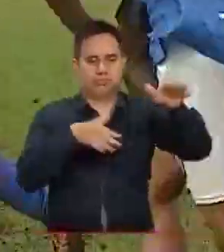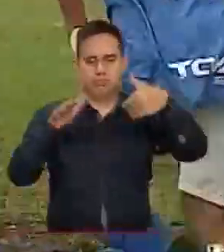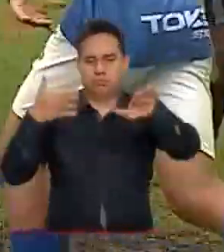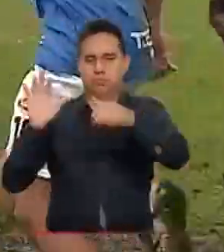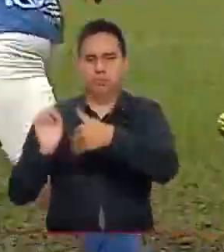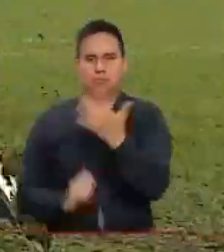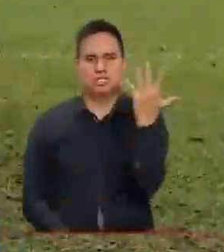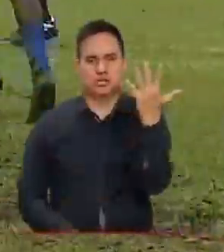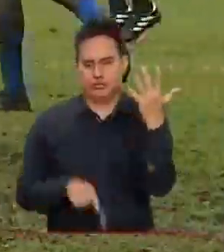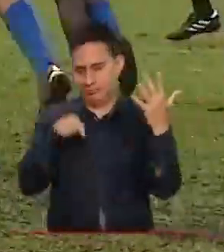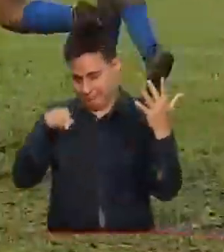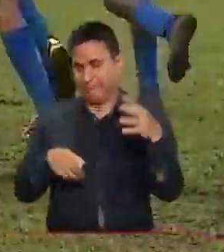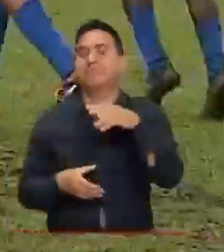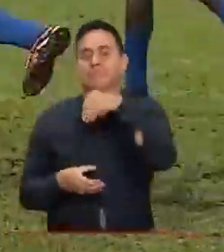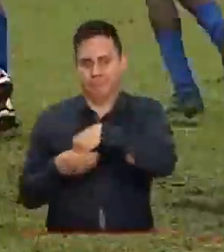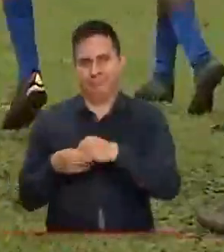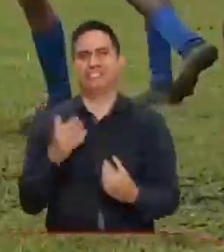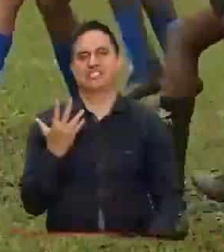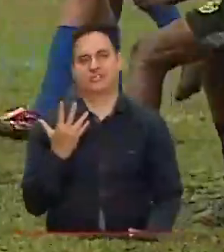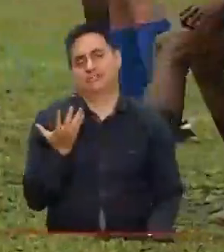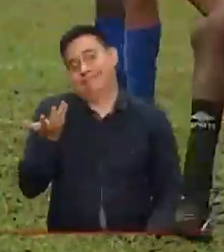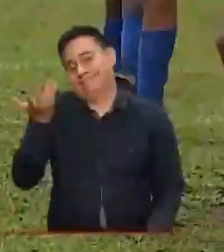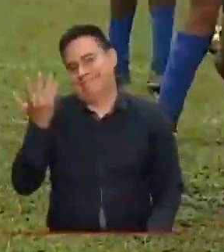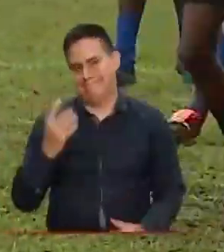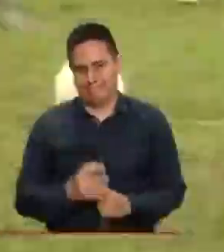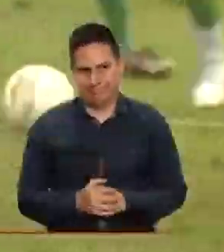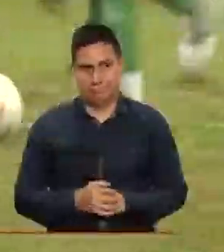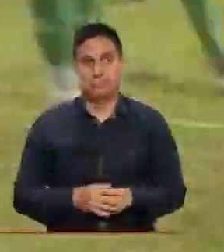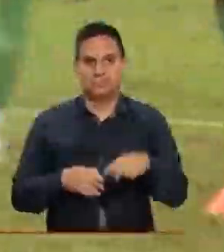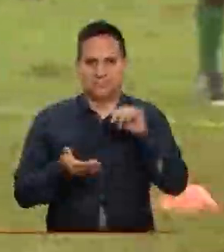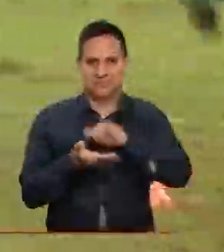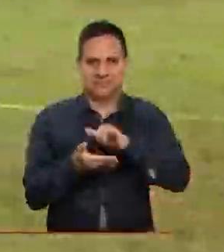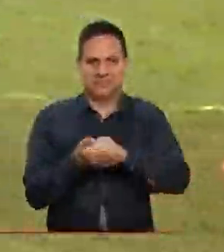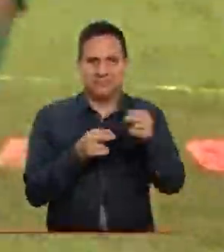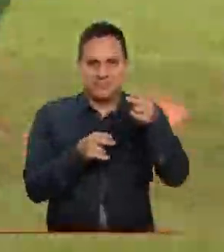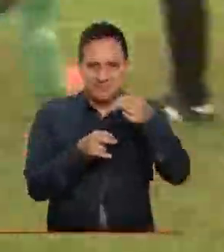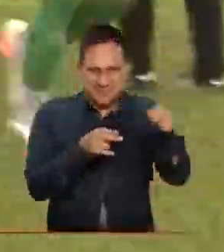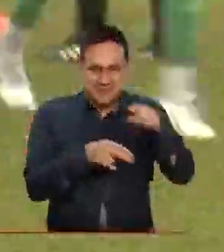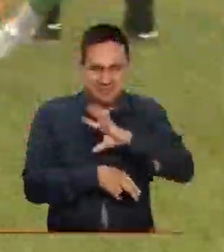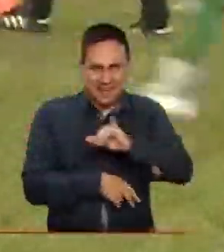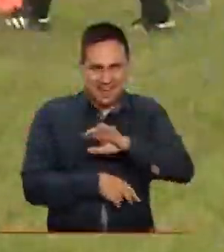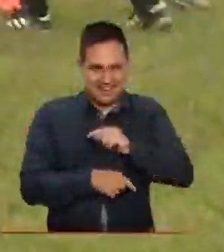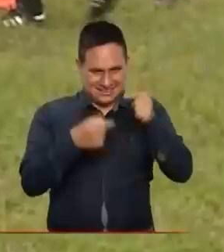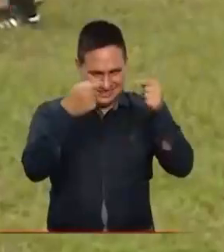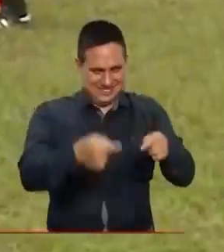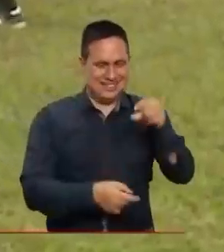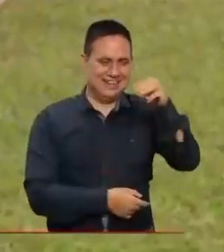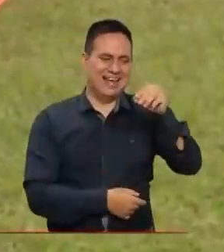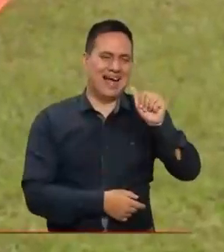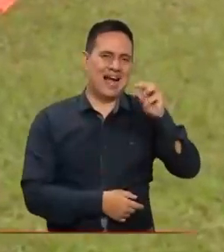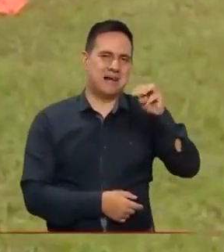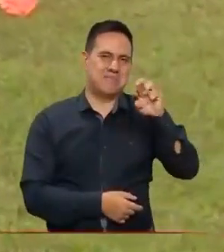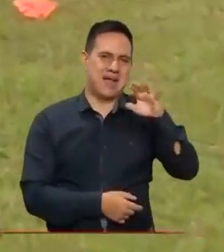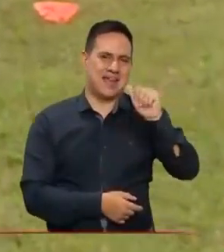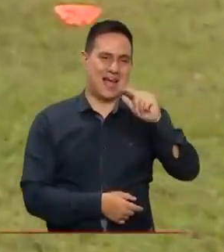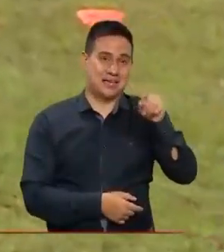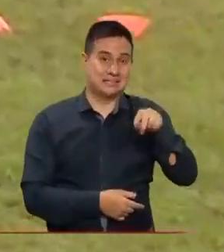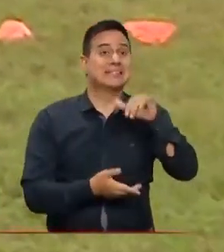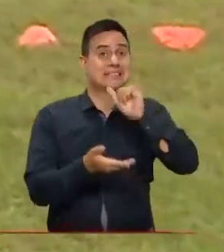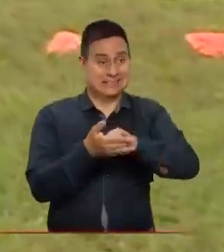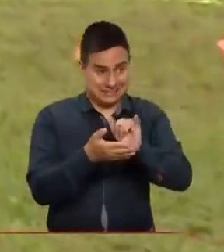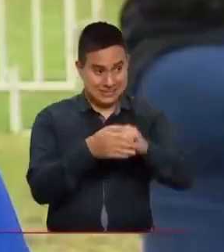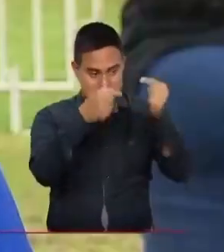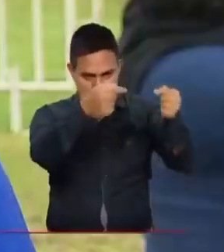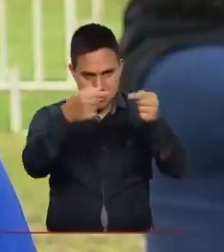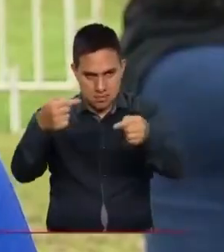Este es el Torneo de las Américas, que por estos días se juega en Cali y es uno de los campeonatos más importantes de la región para el descubrimiento de nuevos talentos. Tenemos